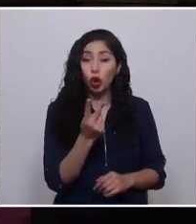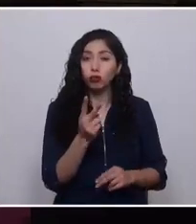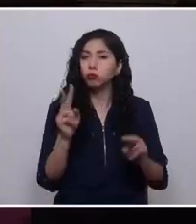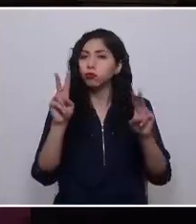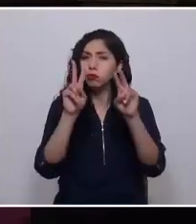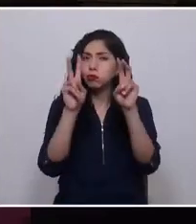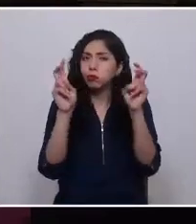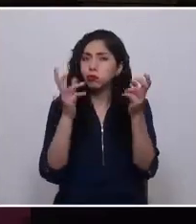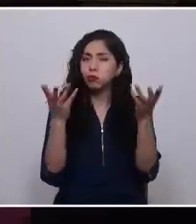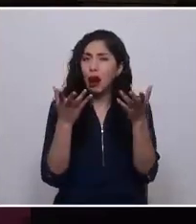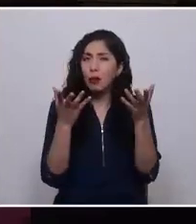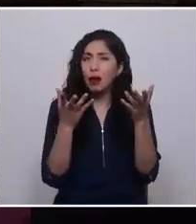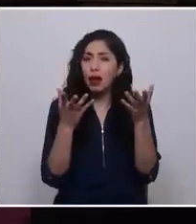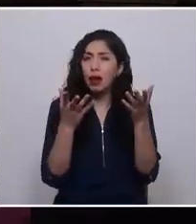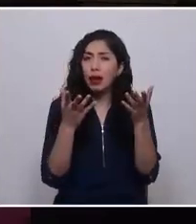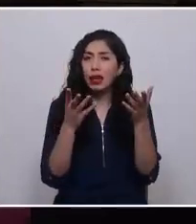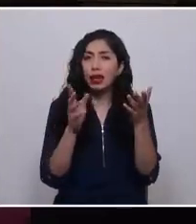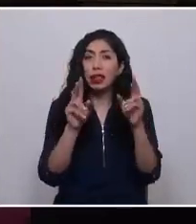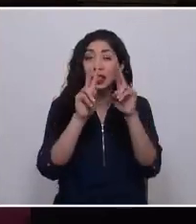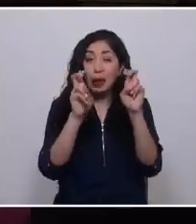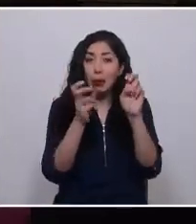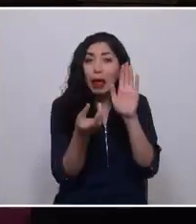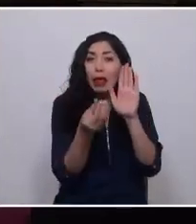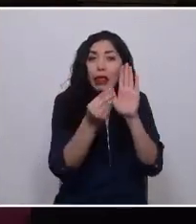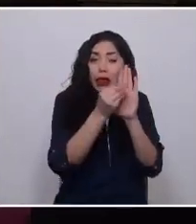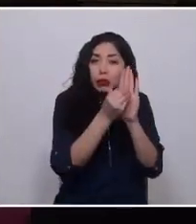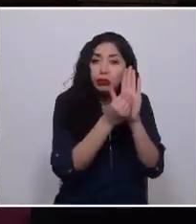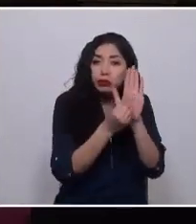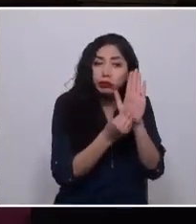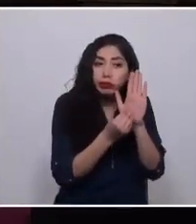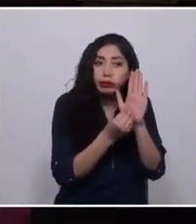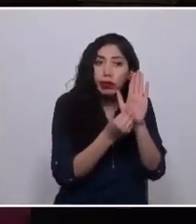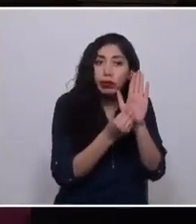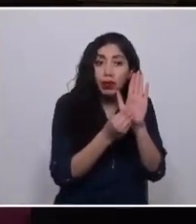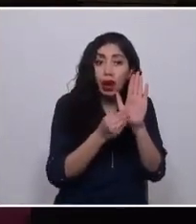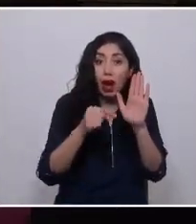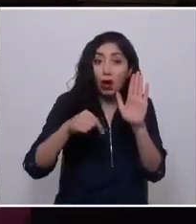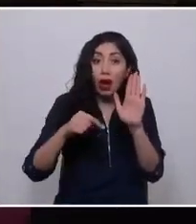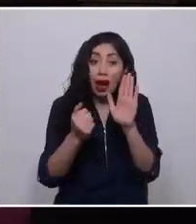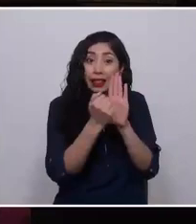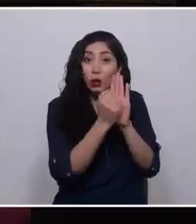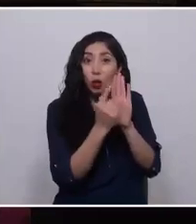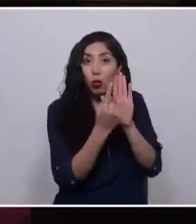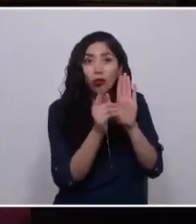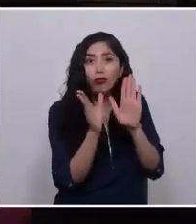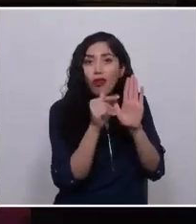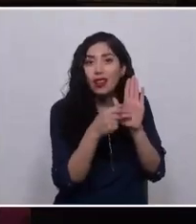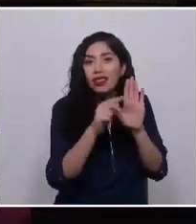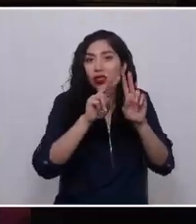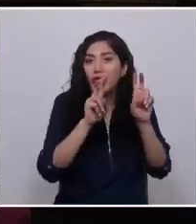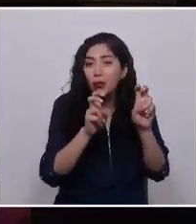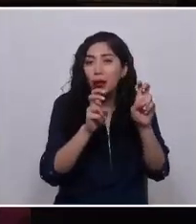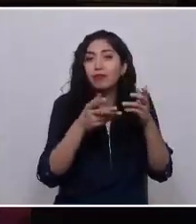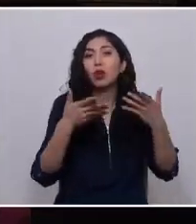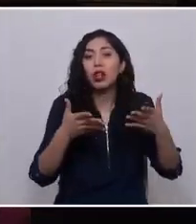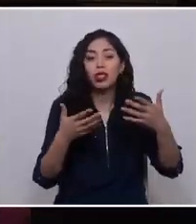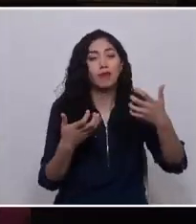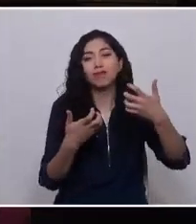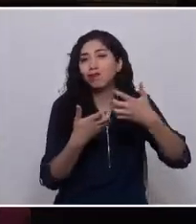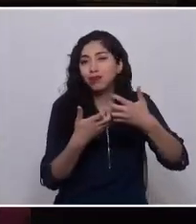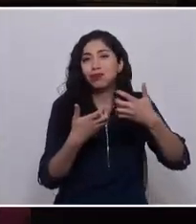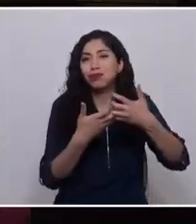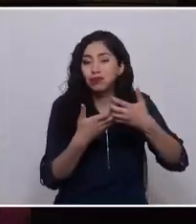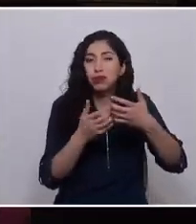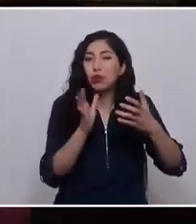hacían referencia a contenidos que no están en el actual artículo 1. Por lo tanto, también se ha estimado incompatible las